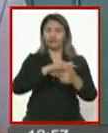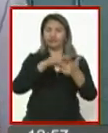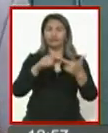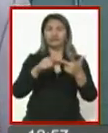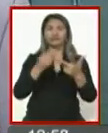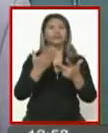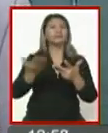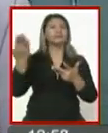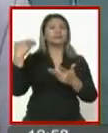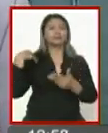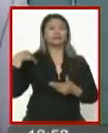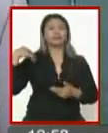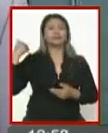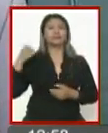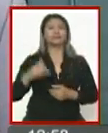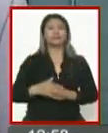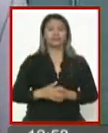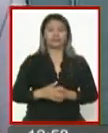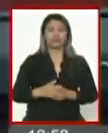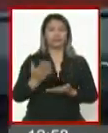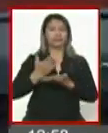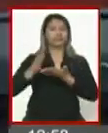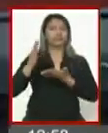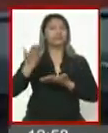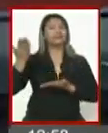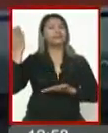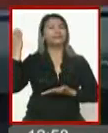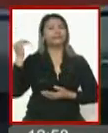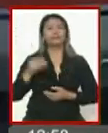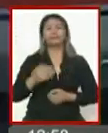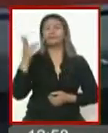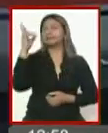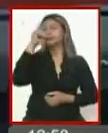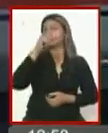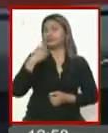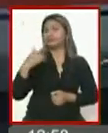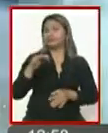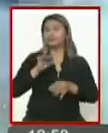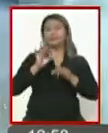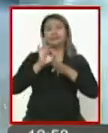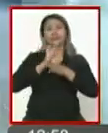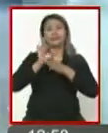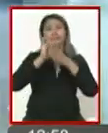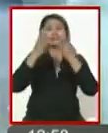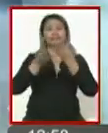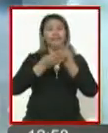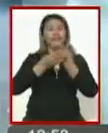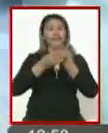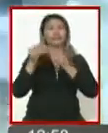está la exgerente que se dio destituida. Por estos hechos irregulares, los ejecutivos del Banco